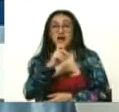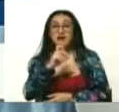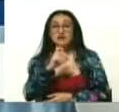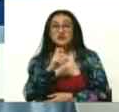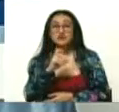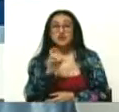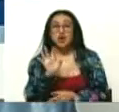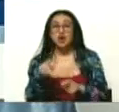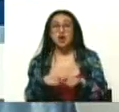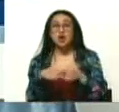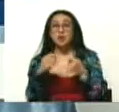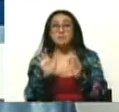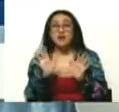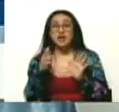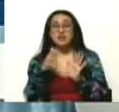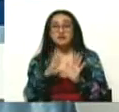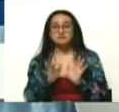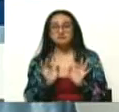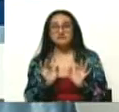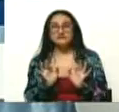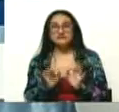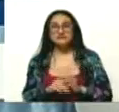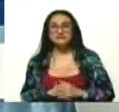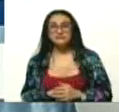queremos abrir un debate sobre esta materia.